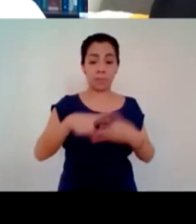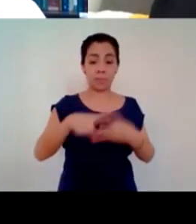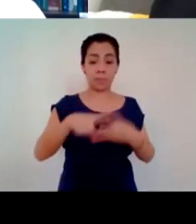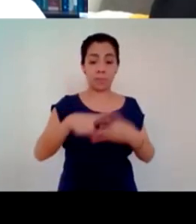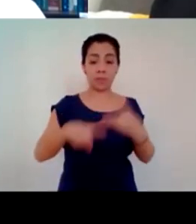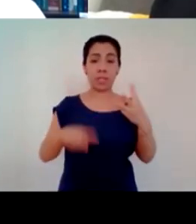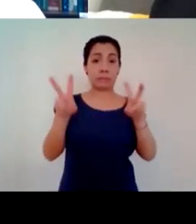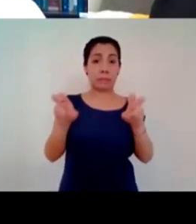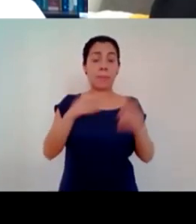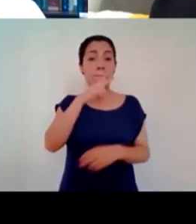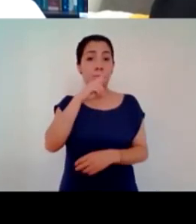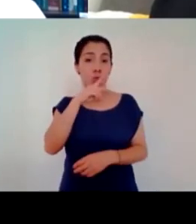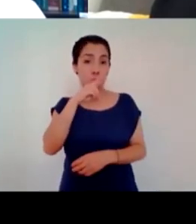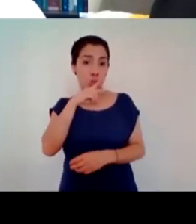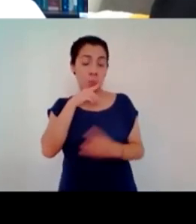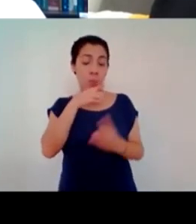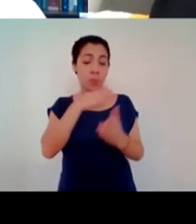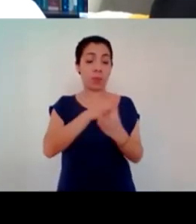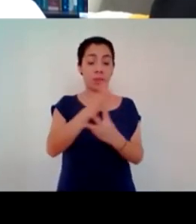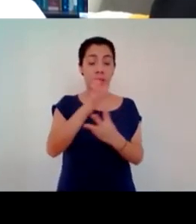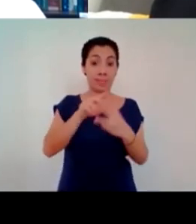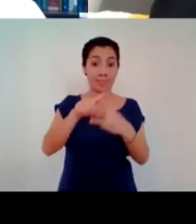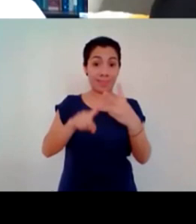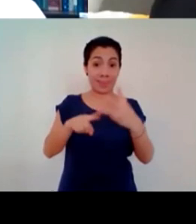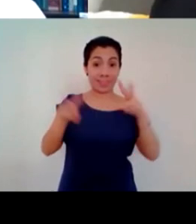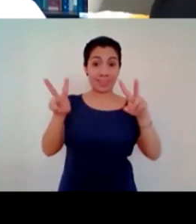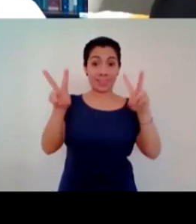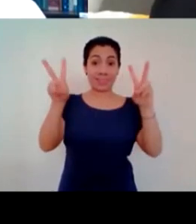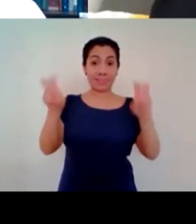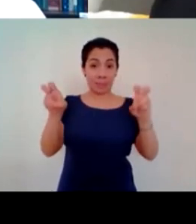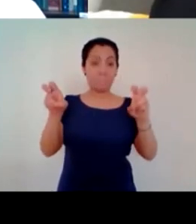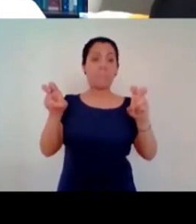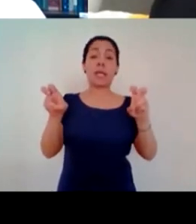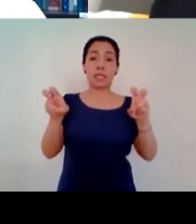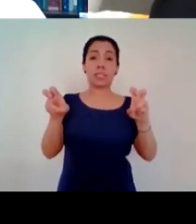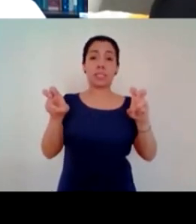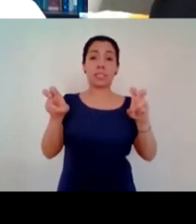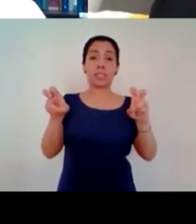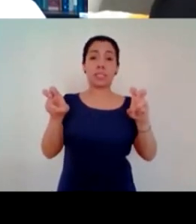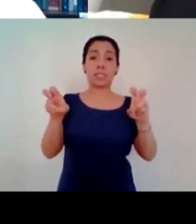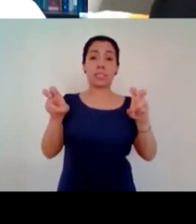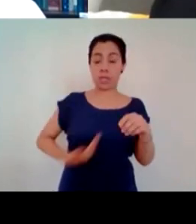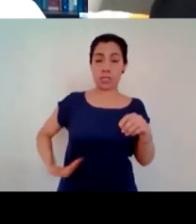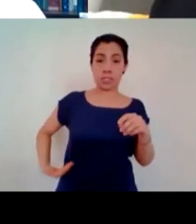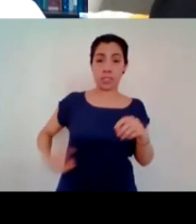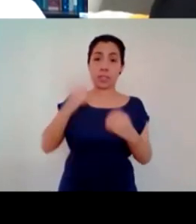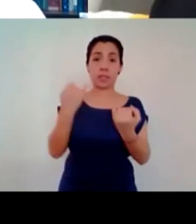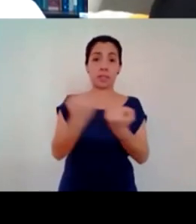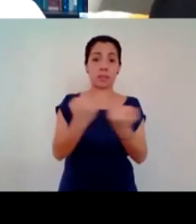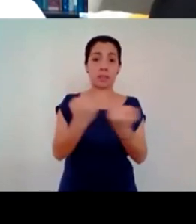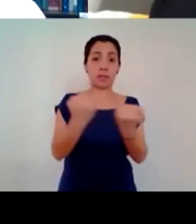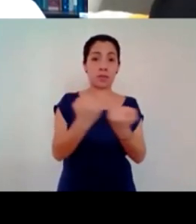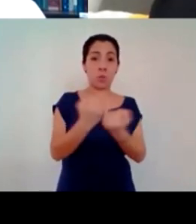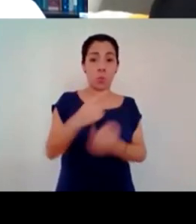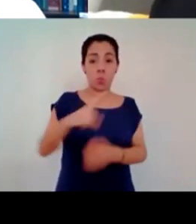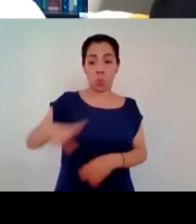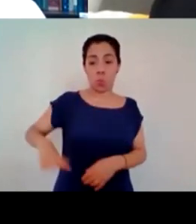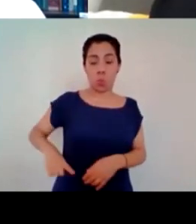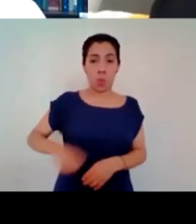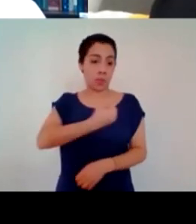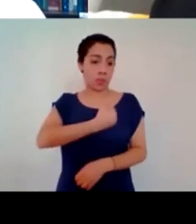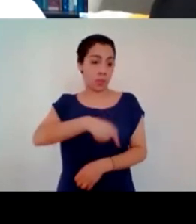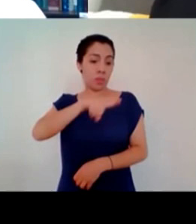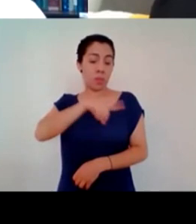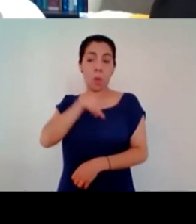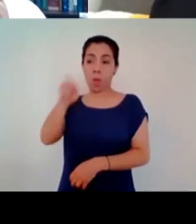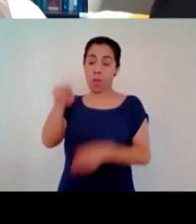presidente de la República y del secretario de Salud. Lo ven como una de las situaciones más delicadas por las que atraviesa el país. Pero quiero